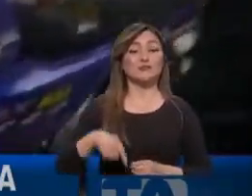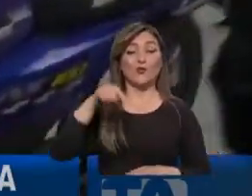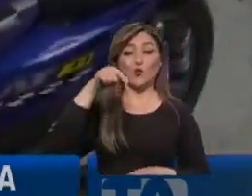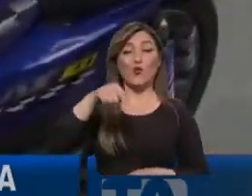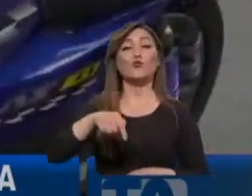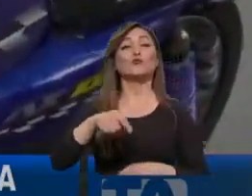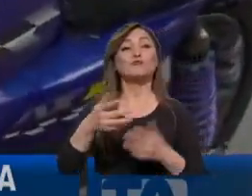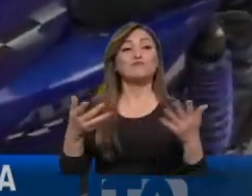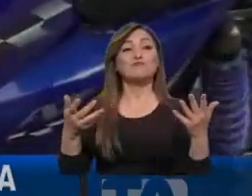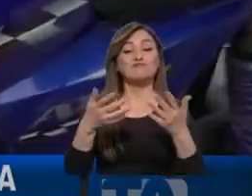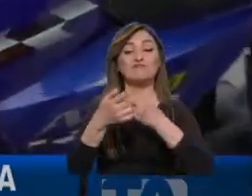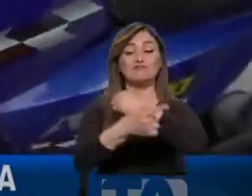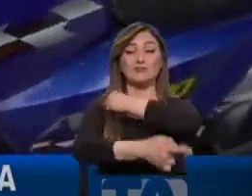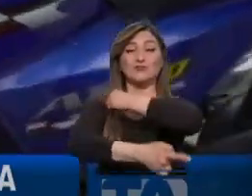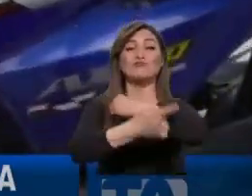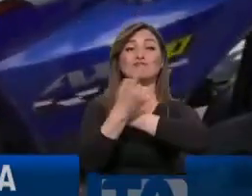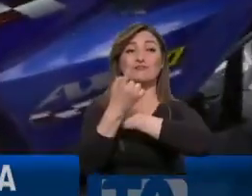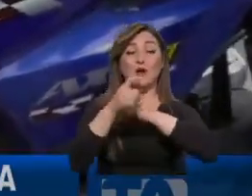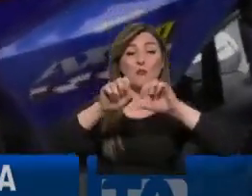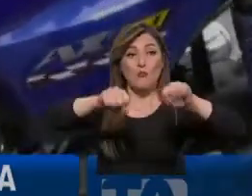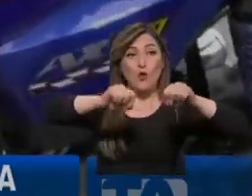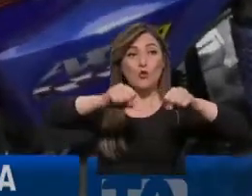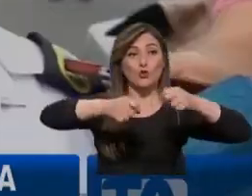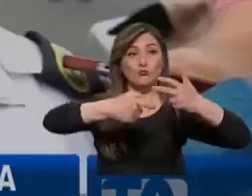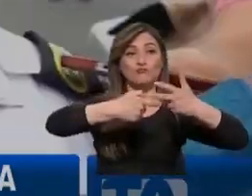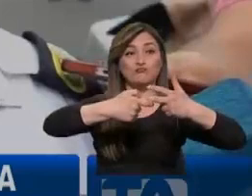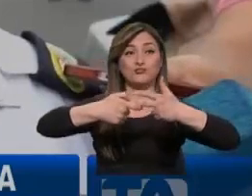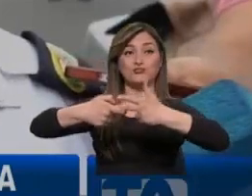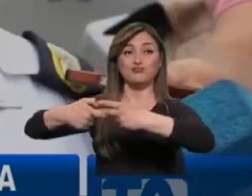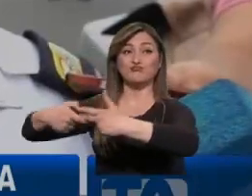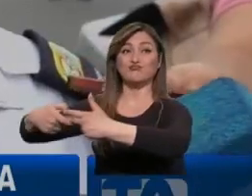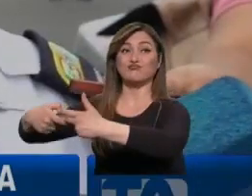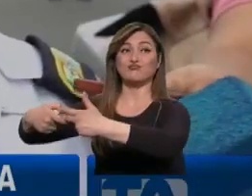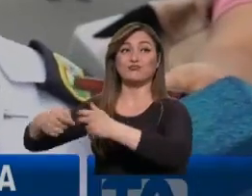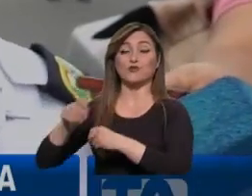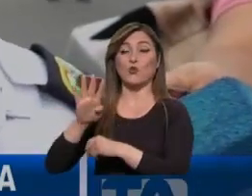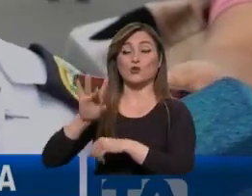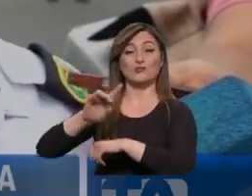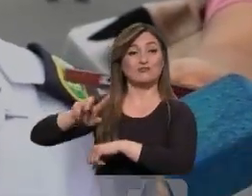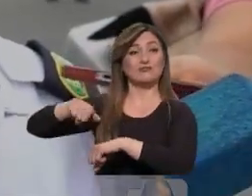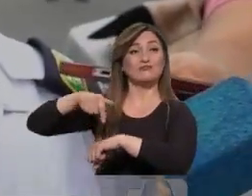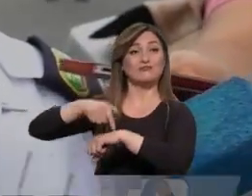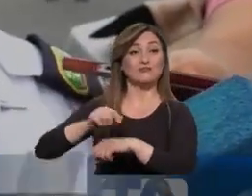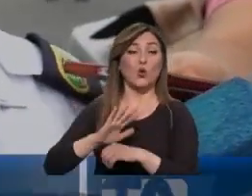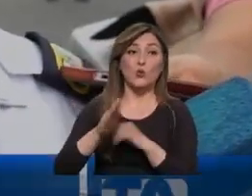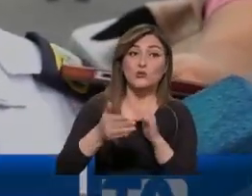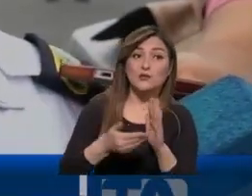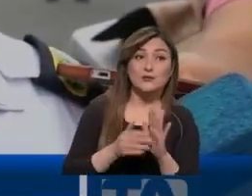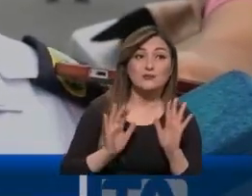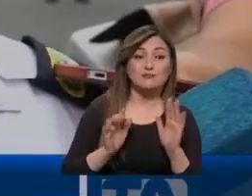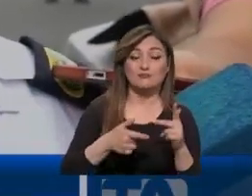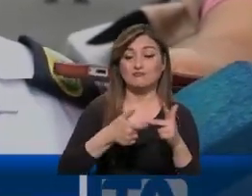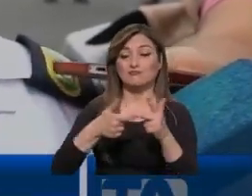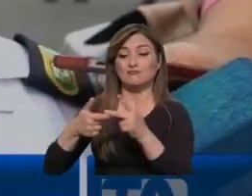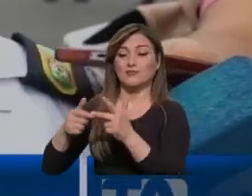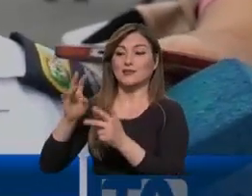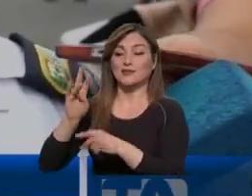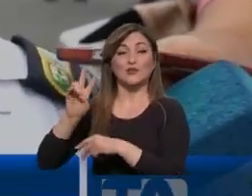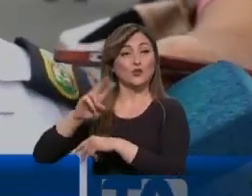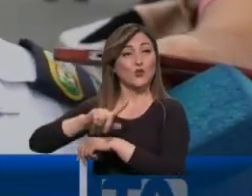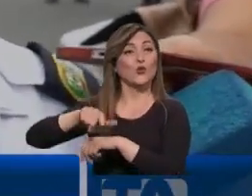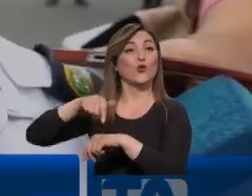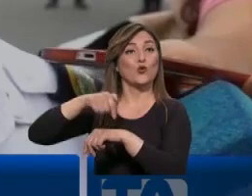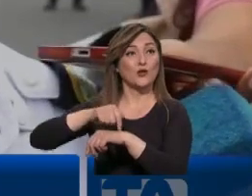se implementa con sanciones que retienen el vehículo. 48 horas. En caso que reincida, será por 72